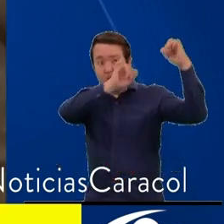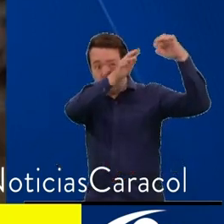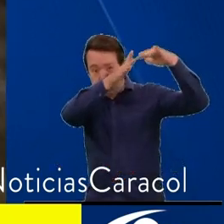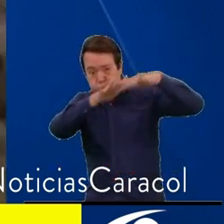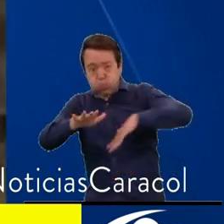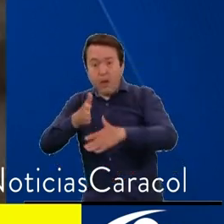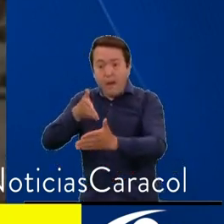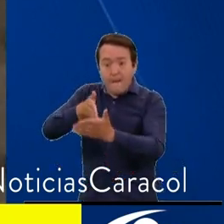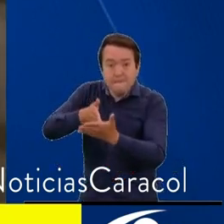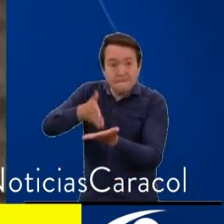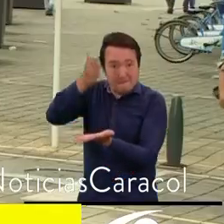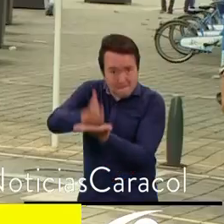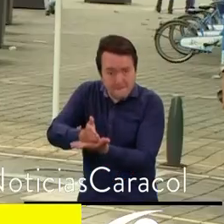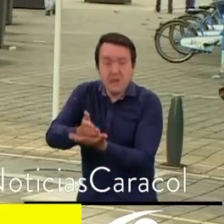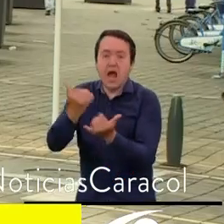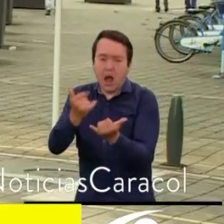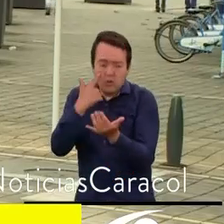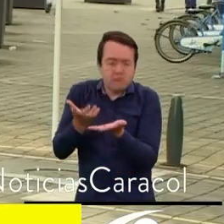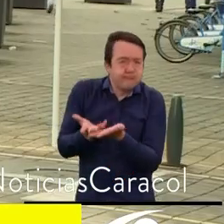deslizamiento.